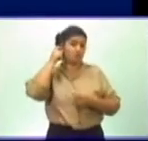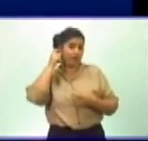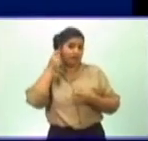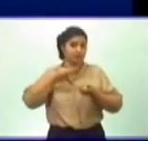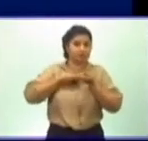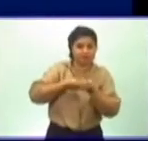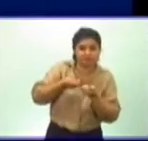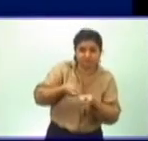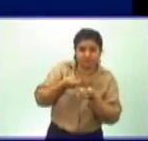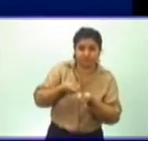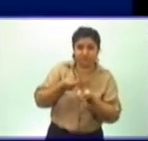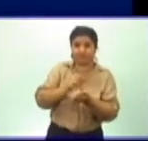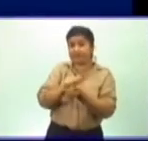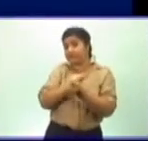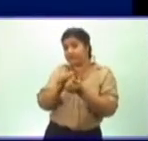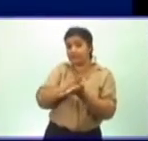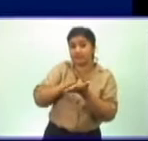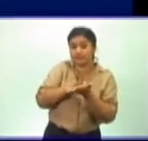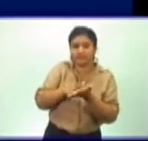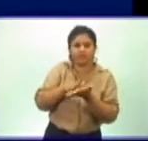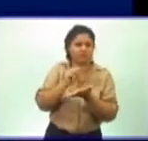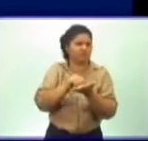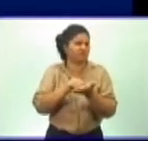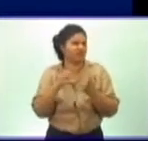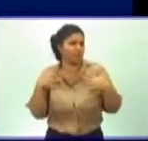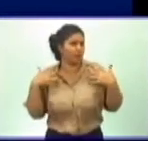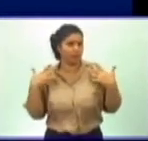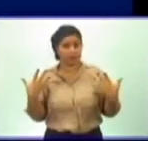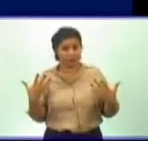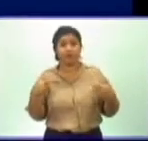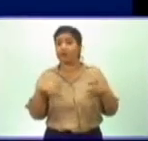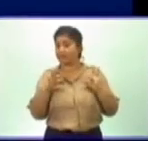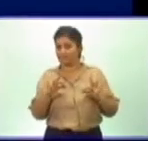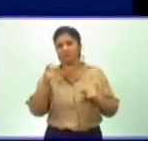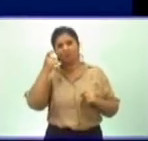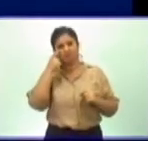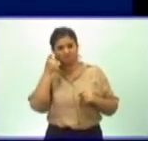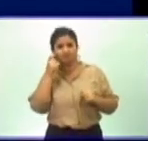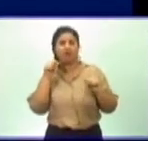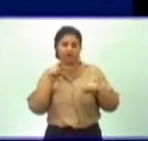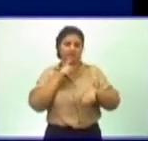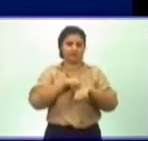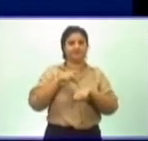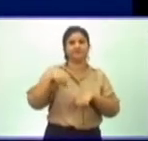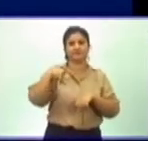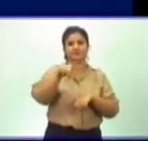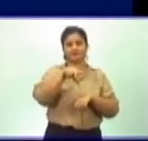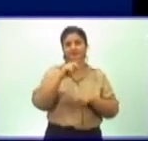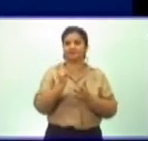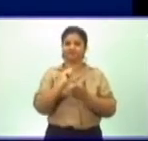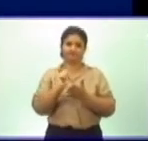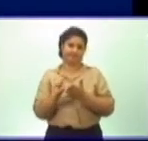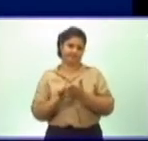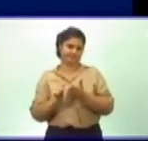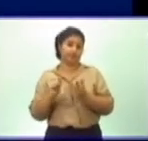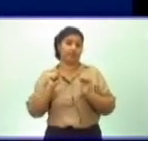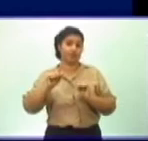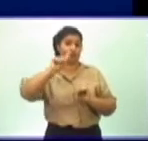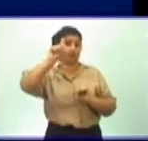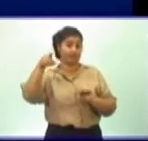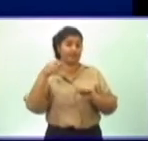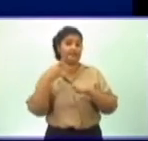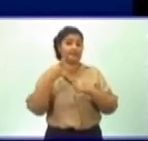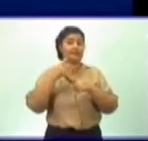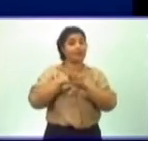está dada por este elemento cómico propio de la comedia. Les doy unos segundos para que tomen nota de estos primeros incisos y después